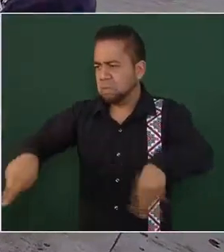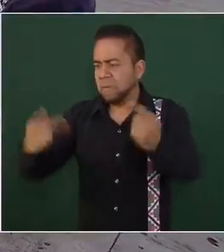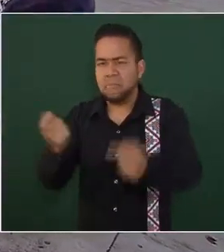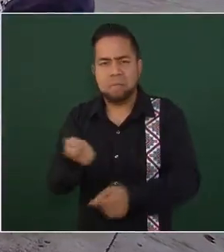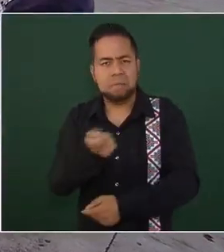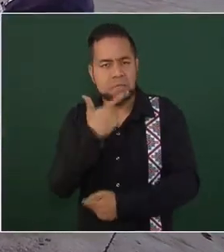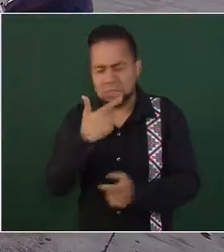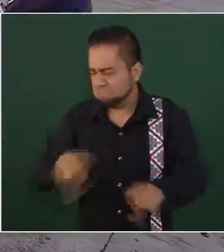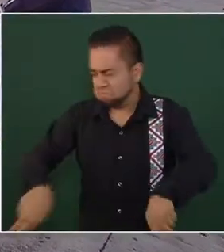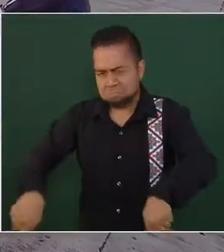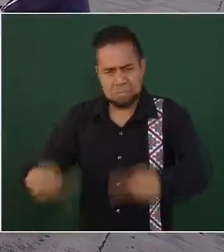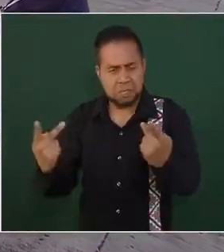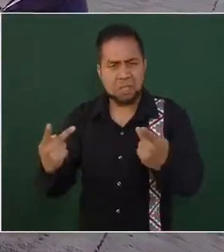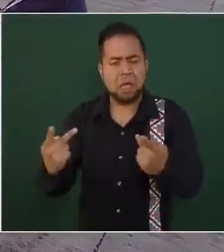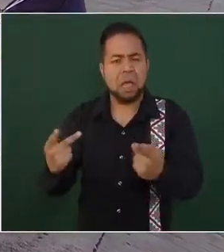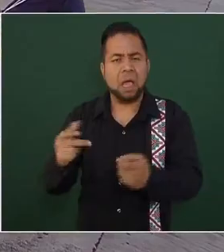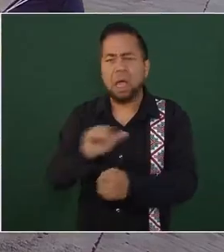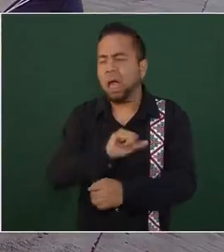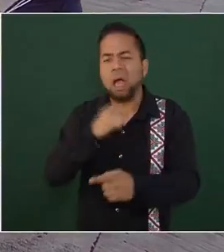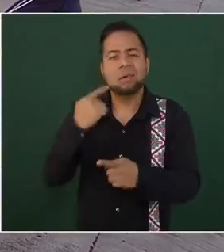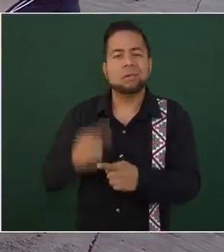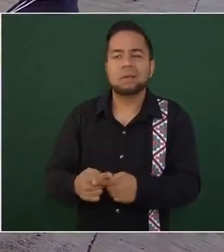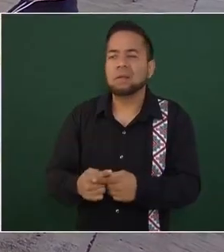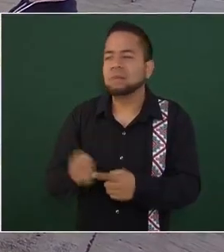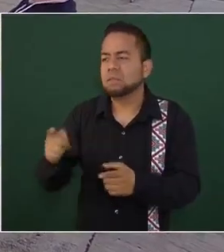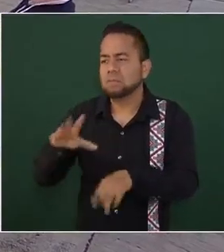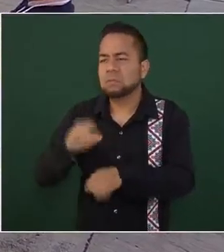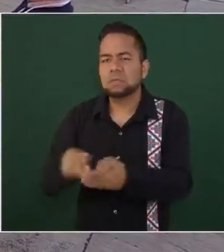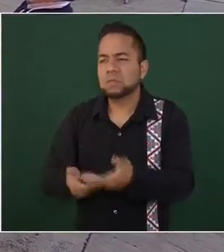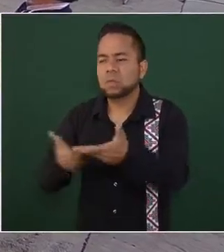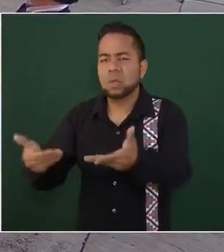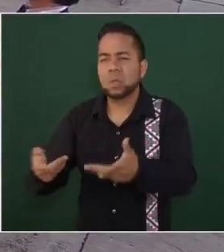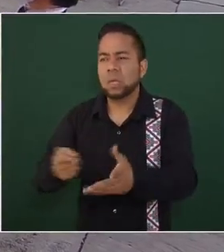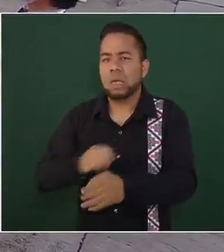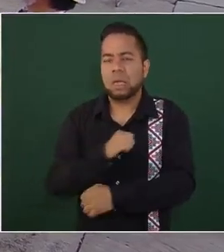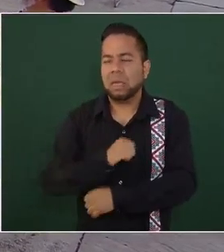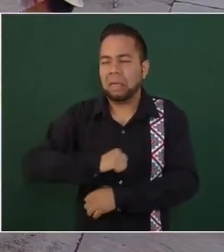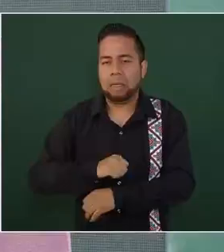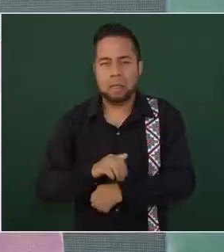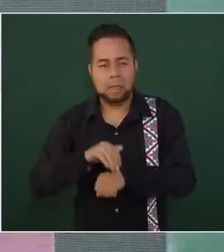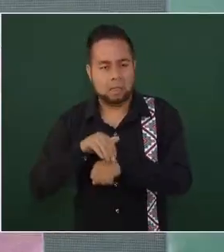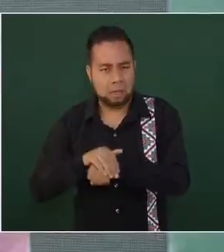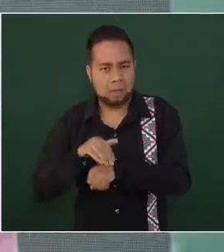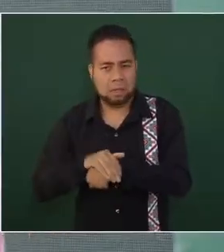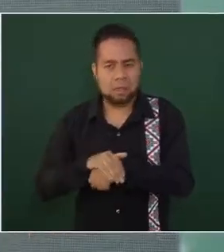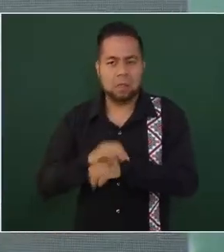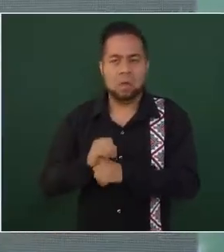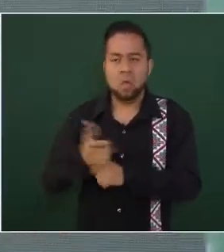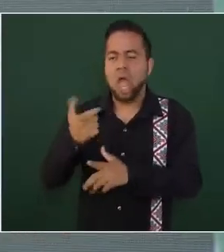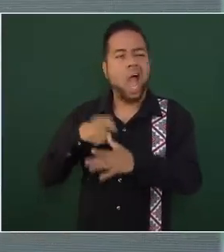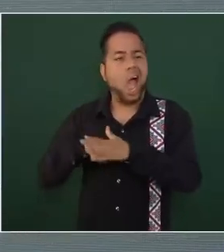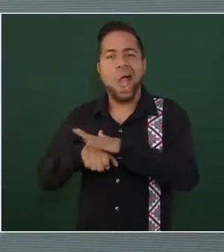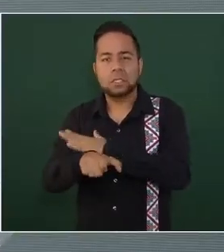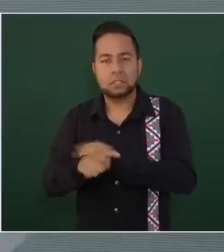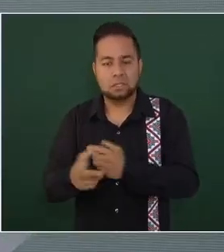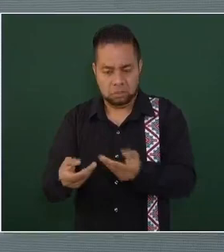al que tenía influencias agarraderas o daba dinero